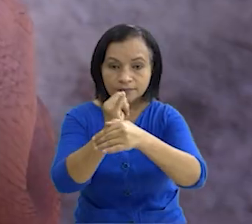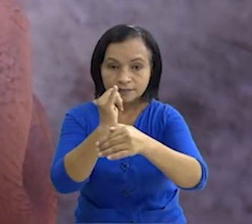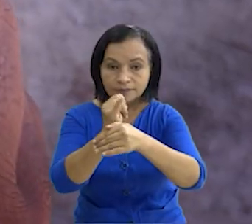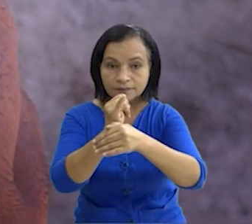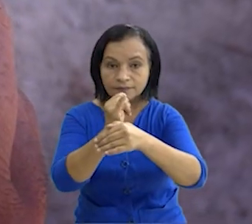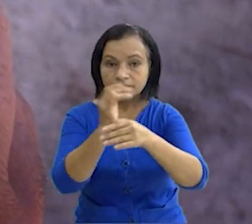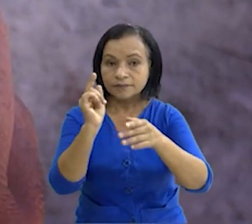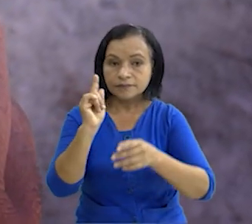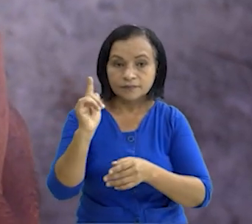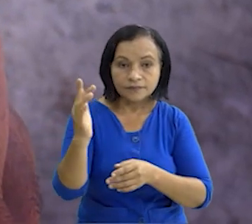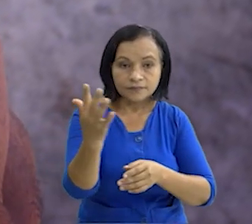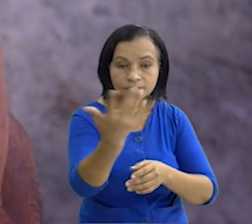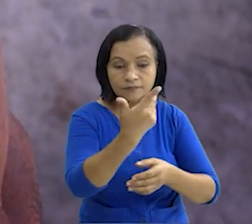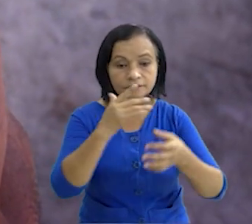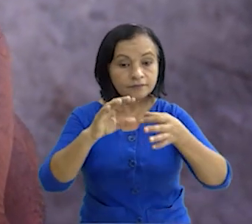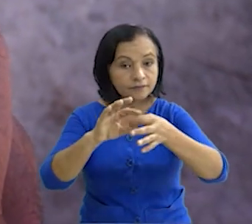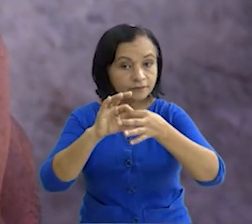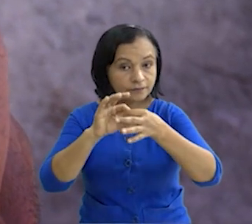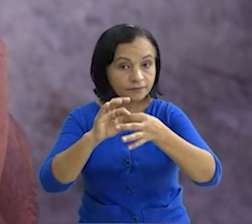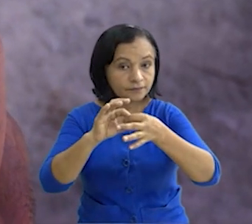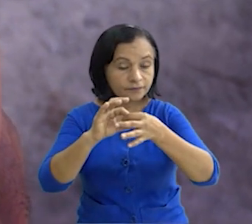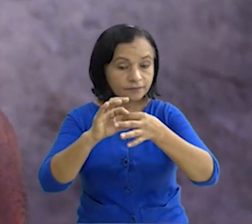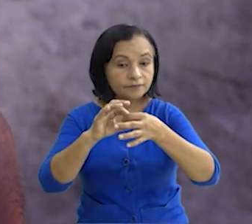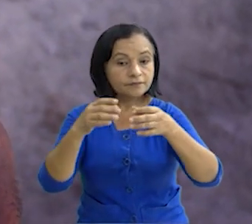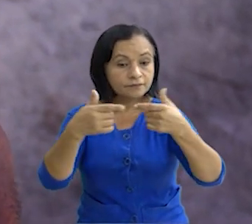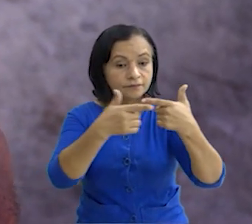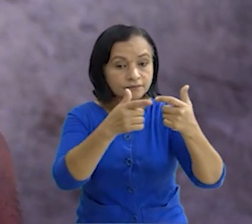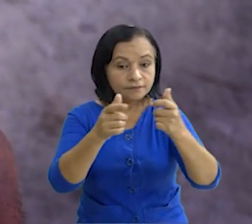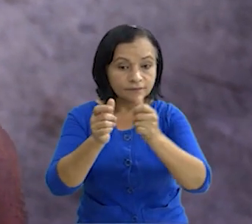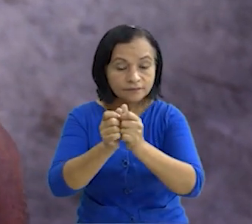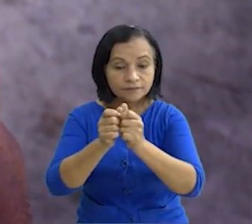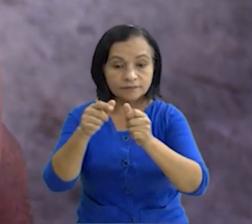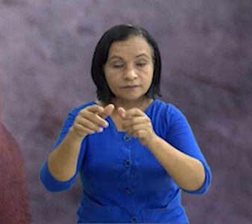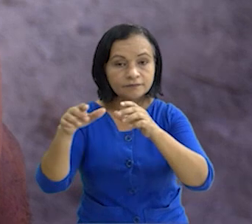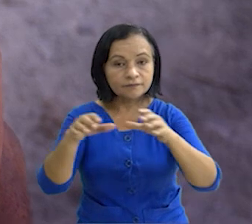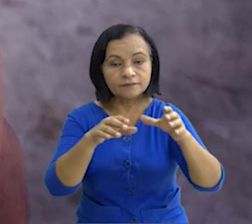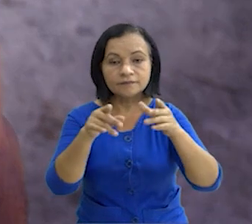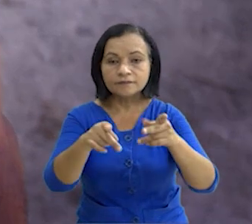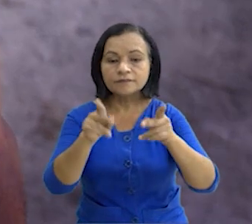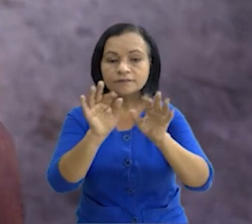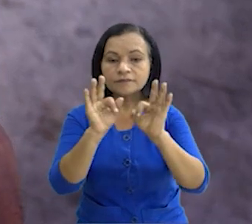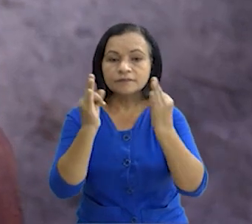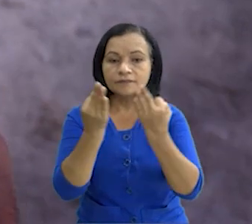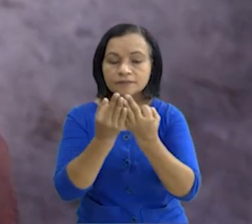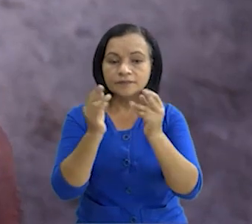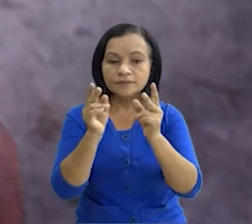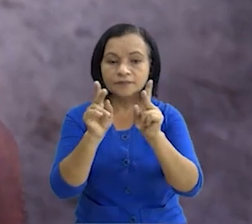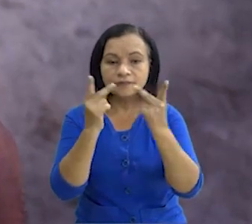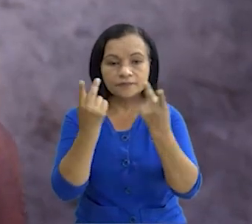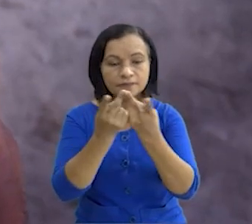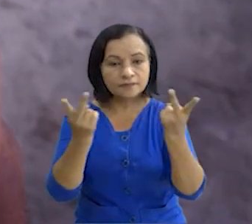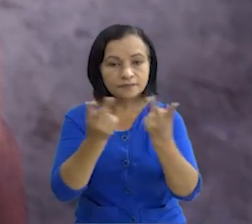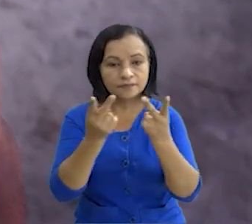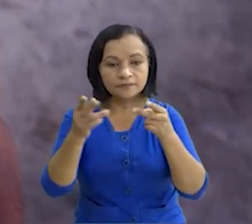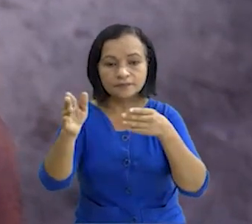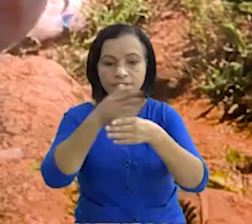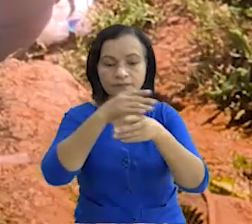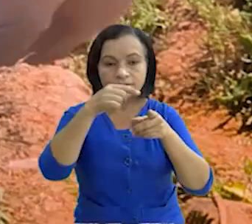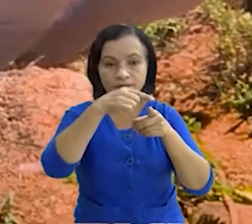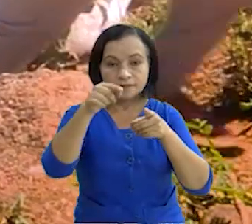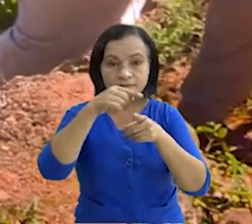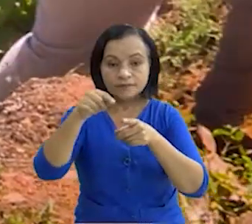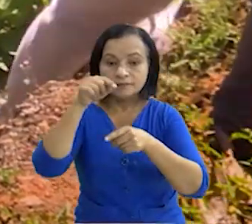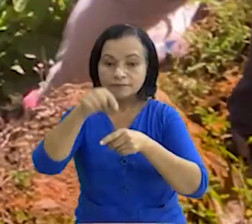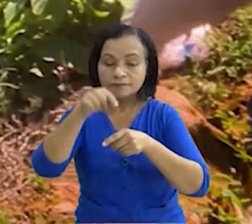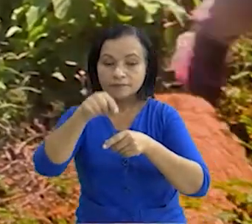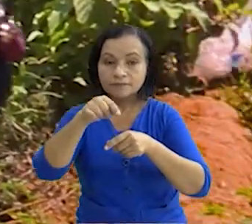tiene que involucrar todo donde esté el movimiento, digamos, de la familia, de la población, ¿verdad? Porque ahí es